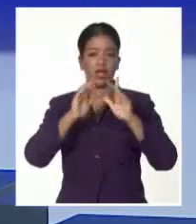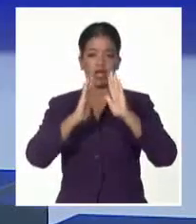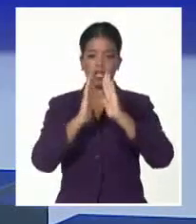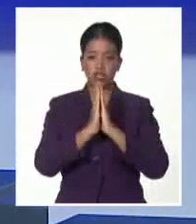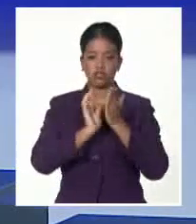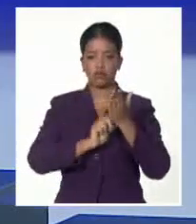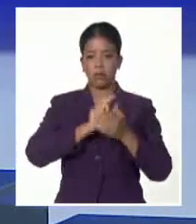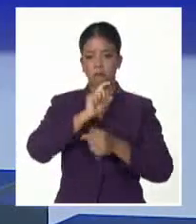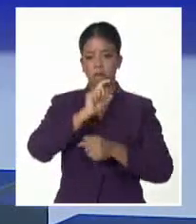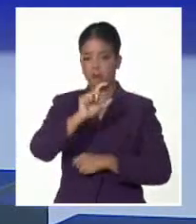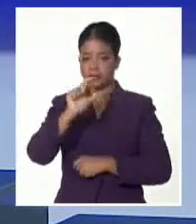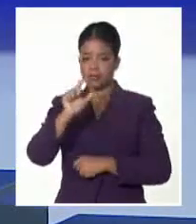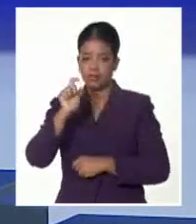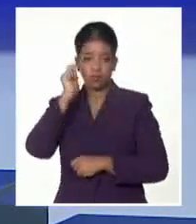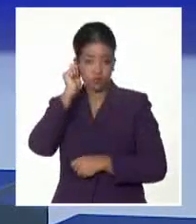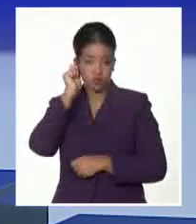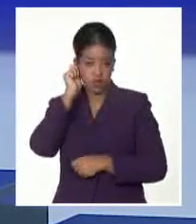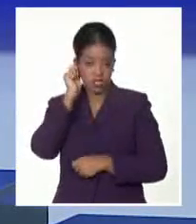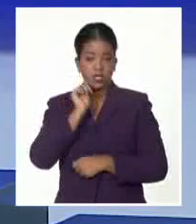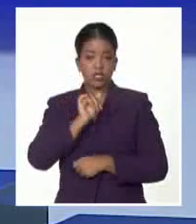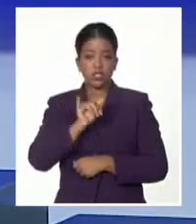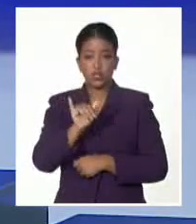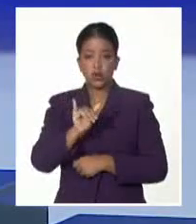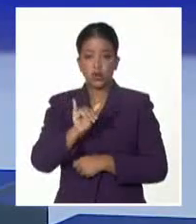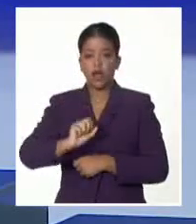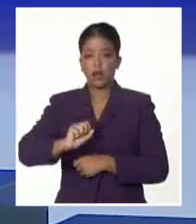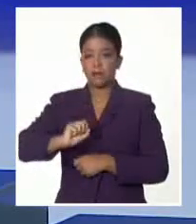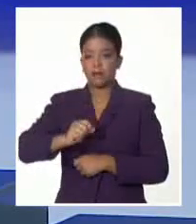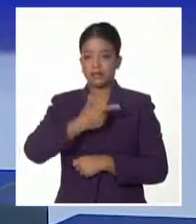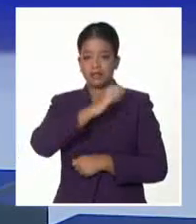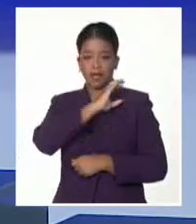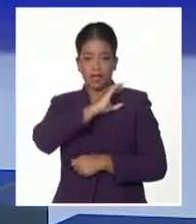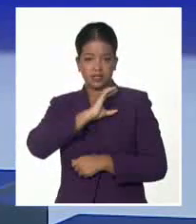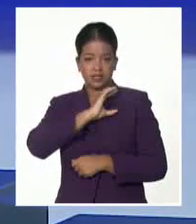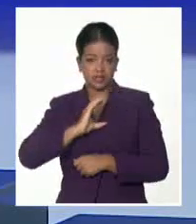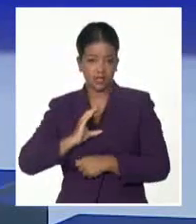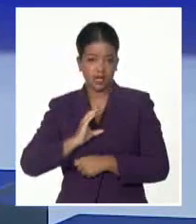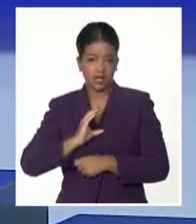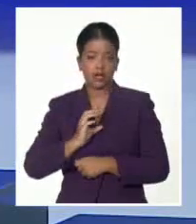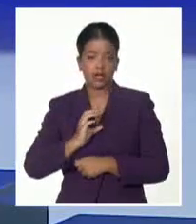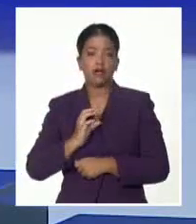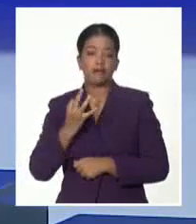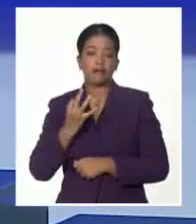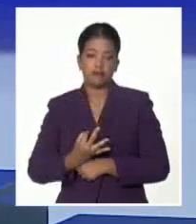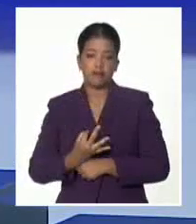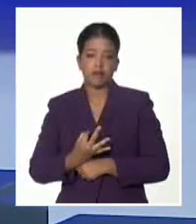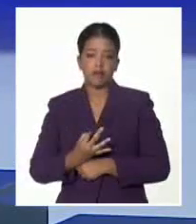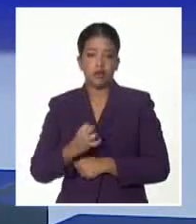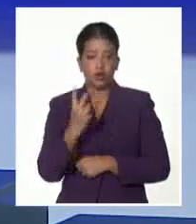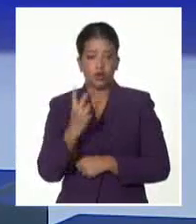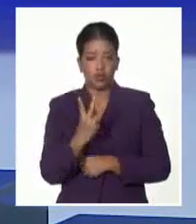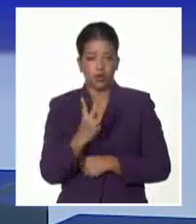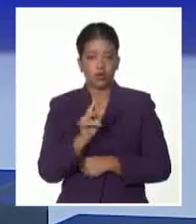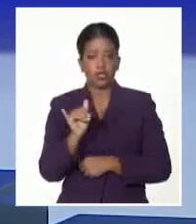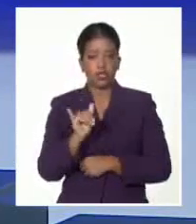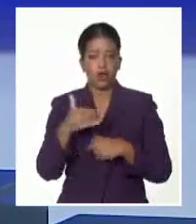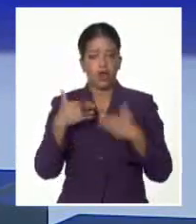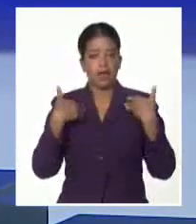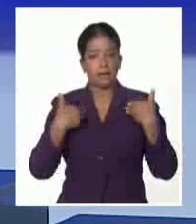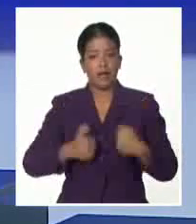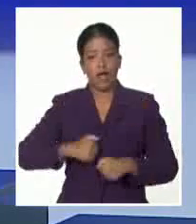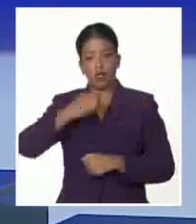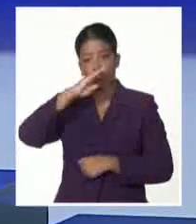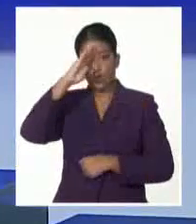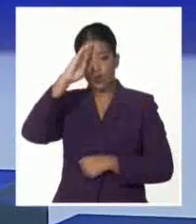Partido, Caridad Diego Bello, los vicecancilleres Carlos Fernández de Cosío y Elio Rodríguez Perdomo, así como el embajador de Cuba en la Santa